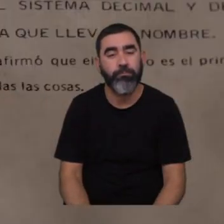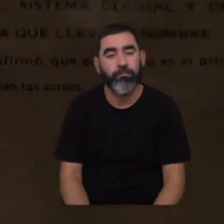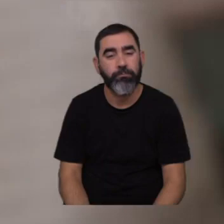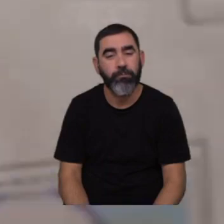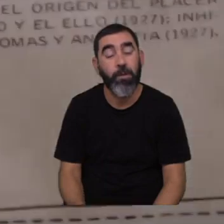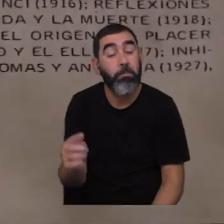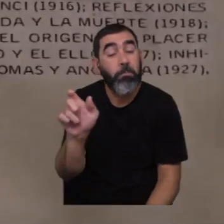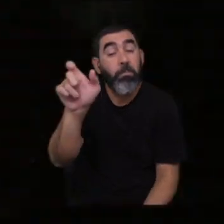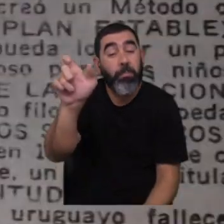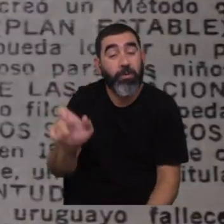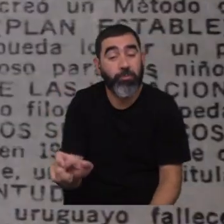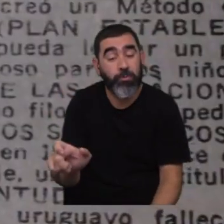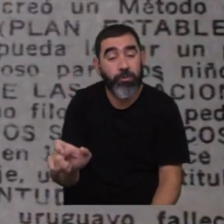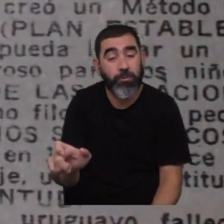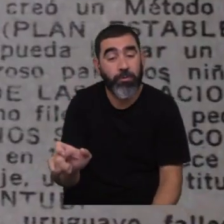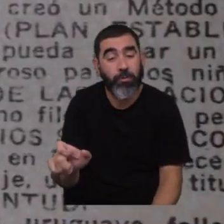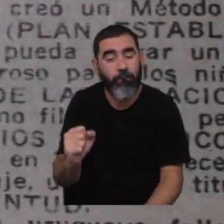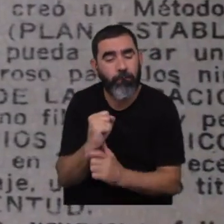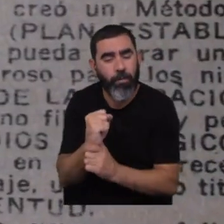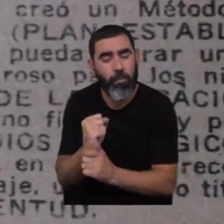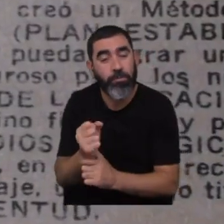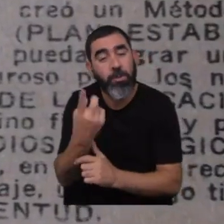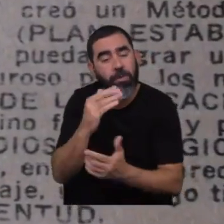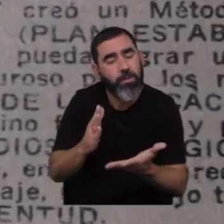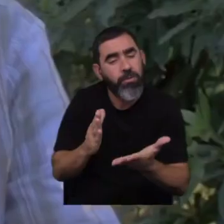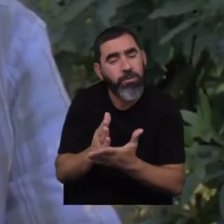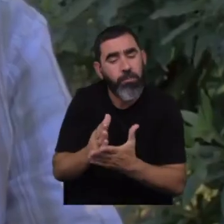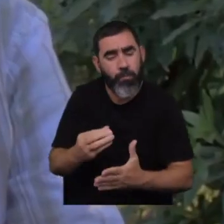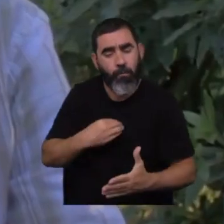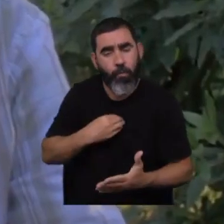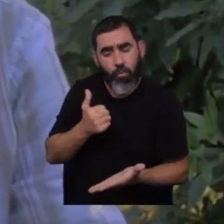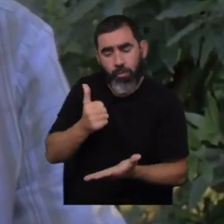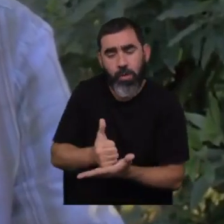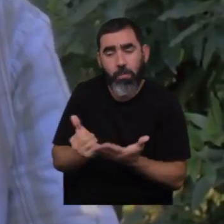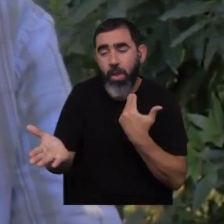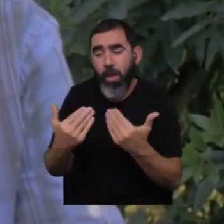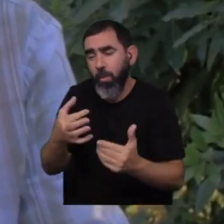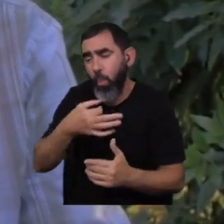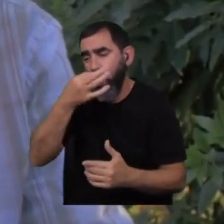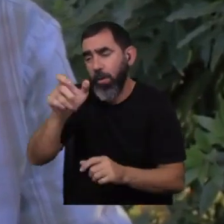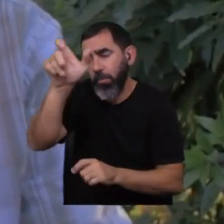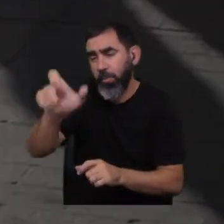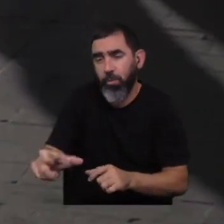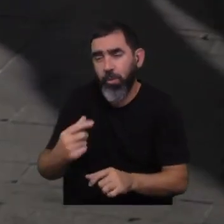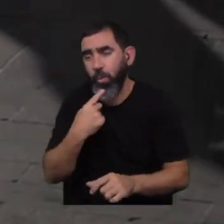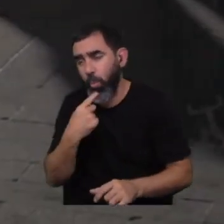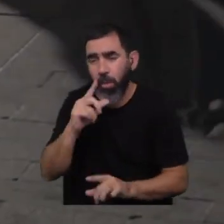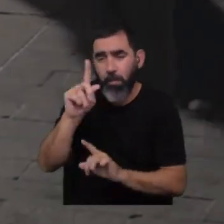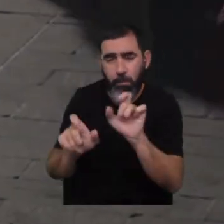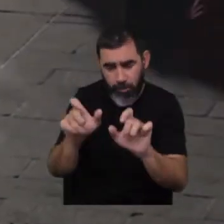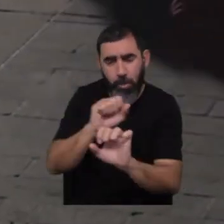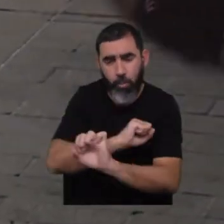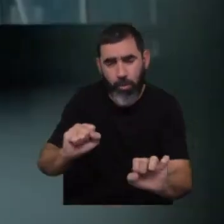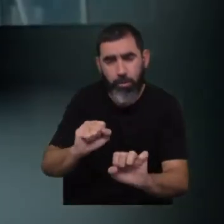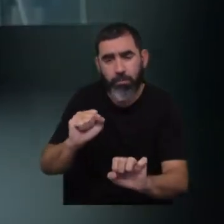Una persona famosa, pero que siempre estaba disponible para hablar por cualquier duda que tuviera uno. Fue